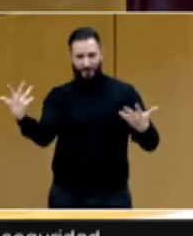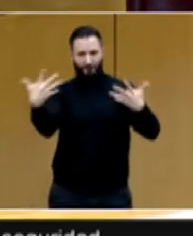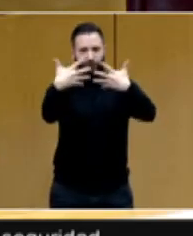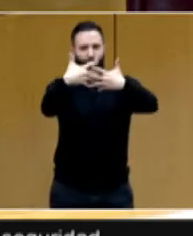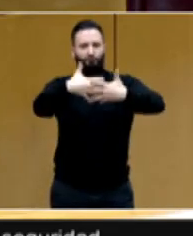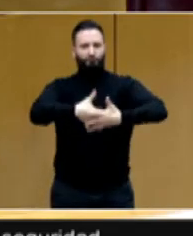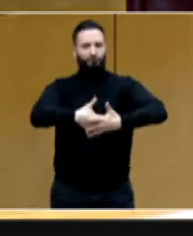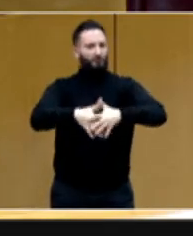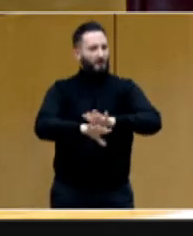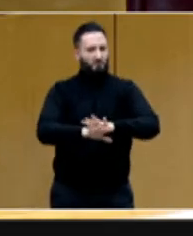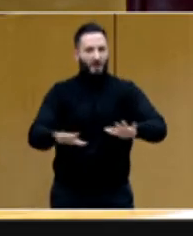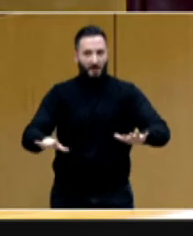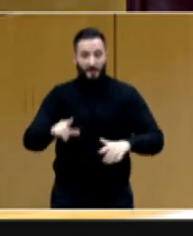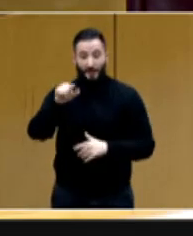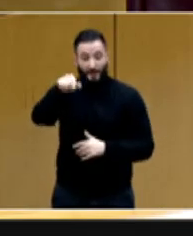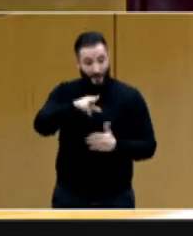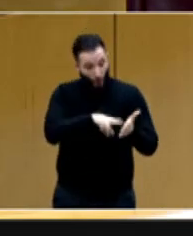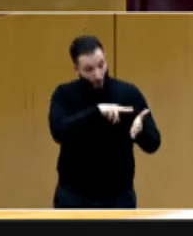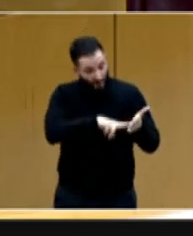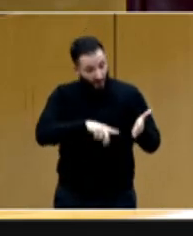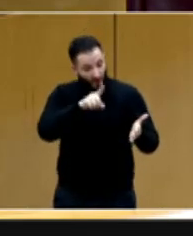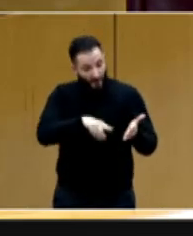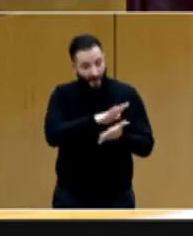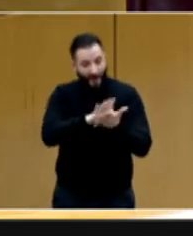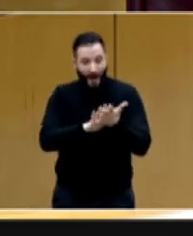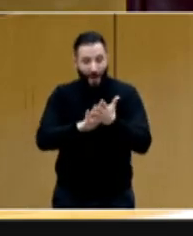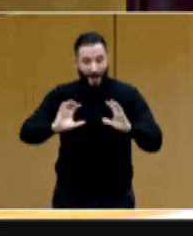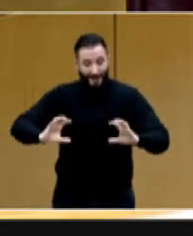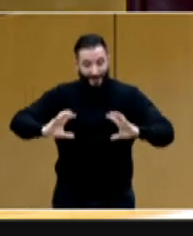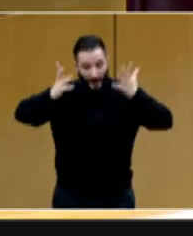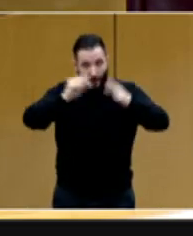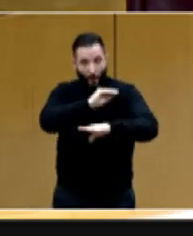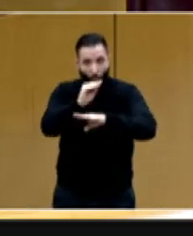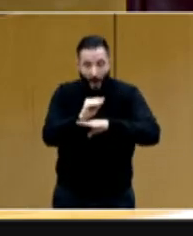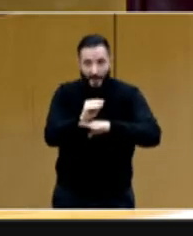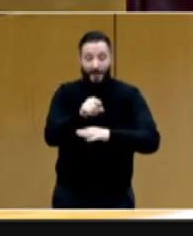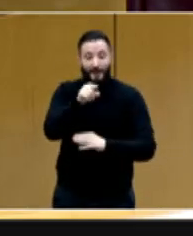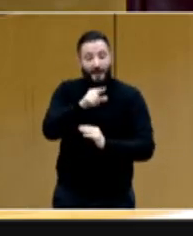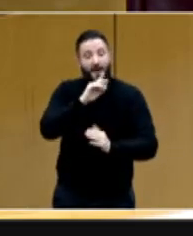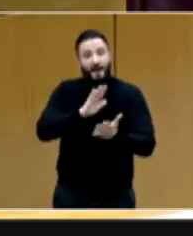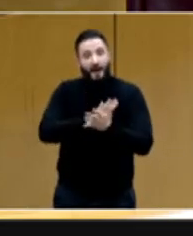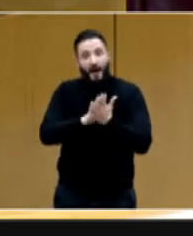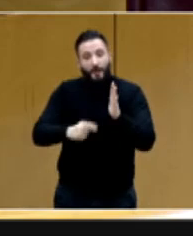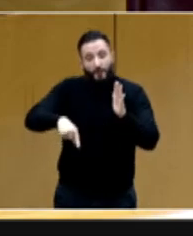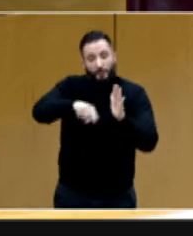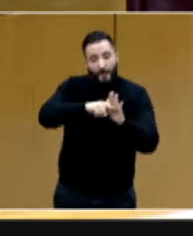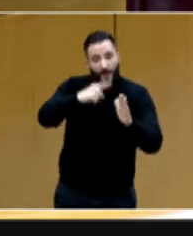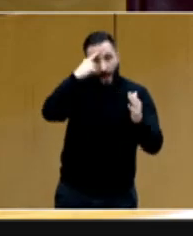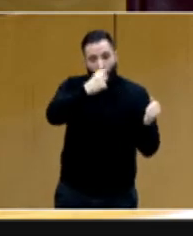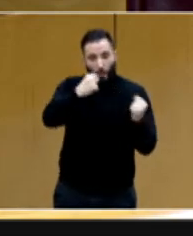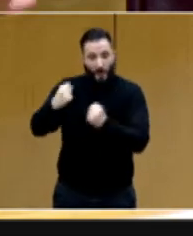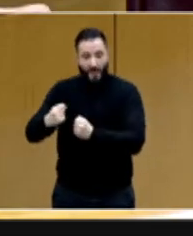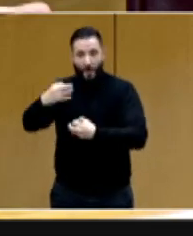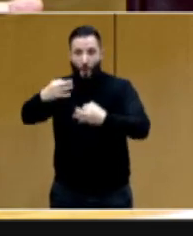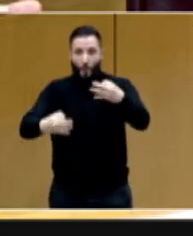se complementan y de hecho la convención habla de la salvaguardas y ahí menciona a una autoridad administrativa o judicial